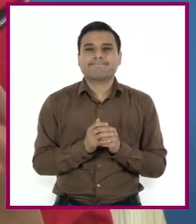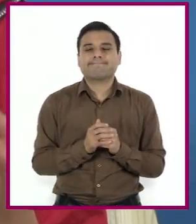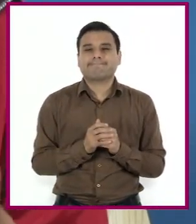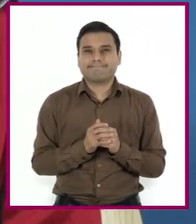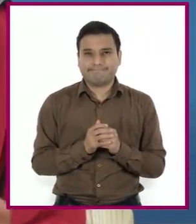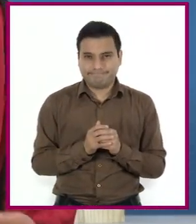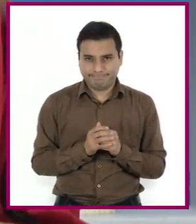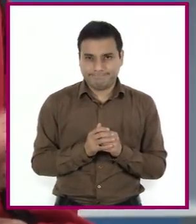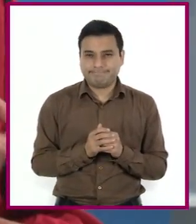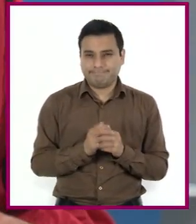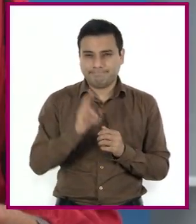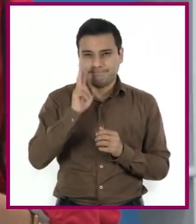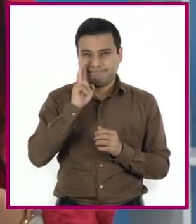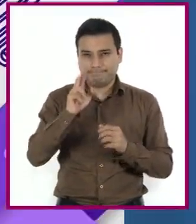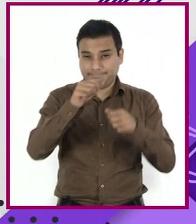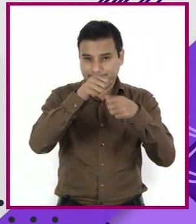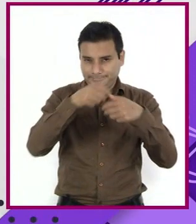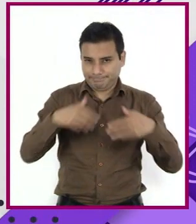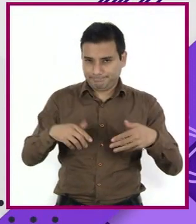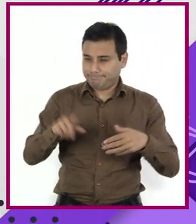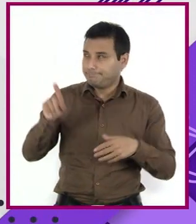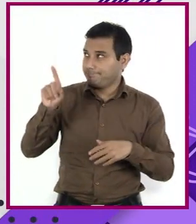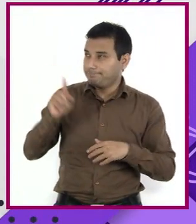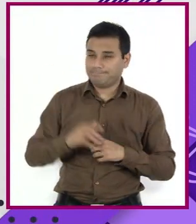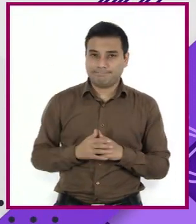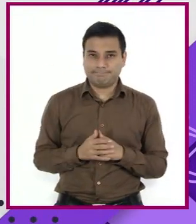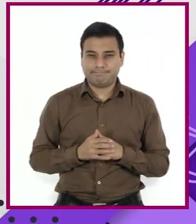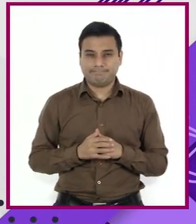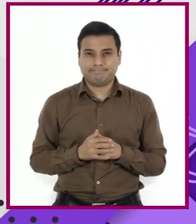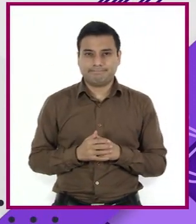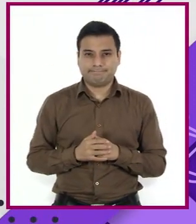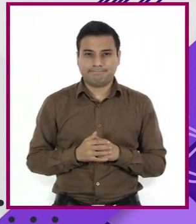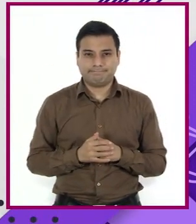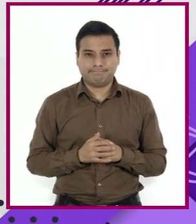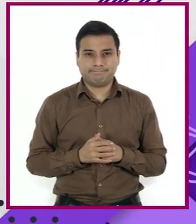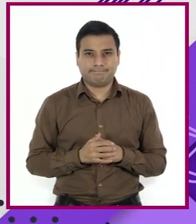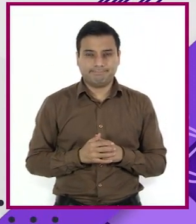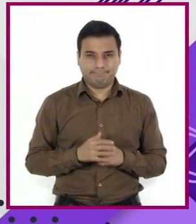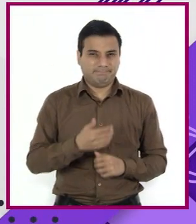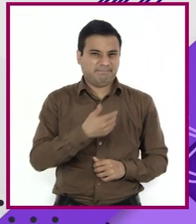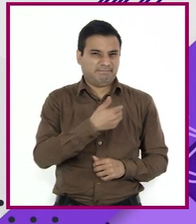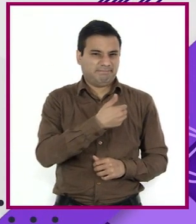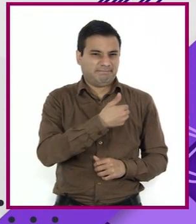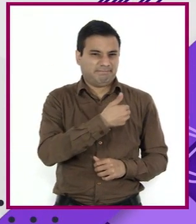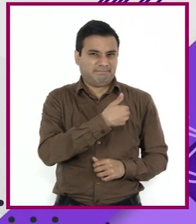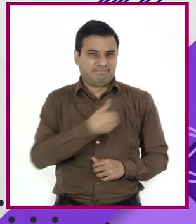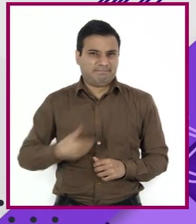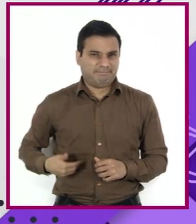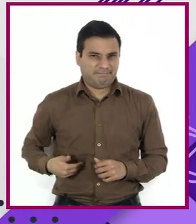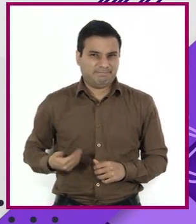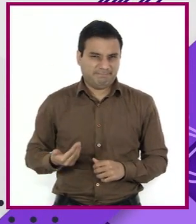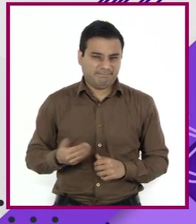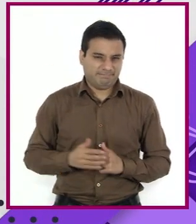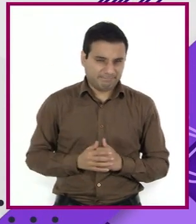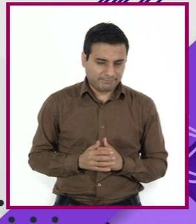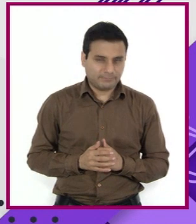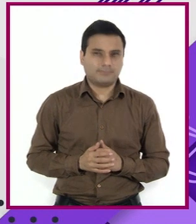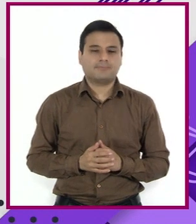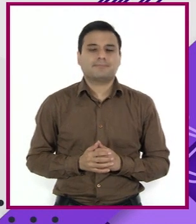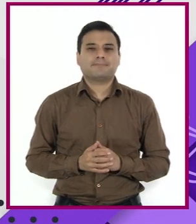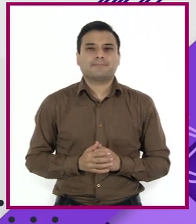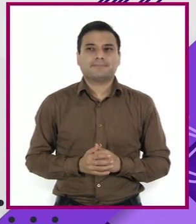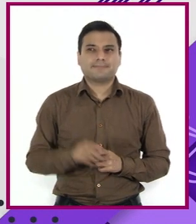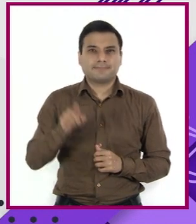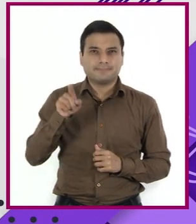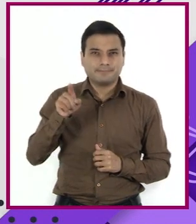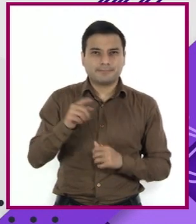en el siguiente esquema. El poder ejecutivo, es decir, las autoridades administrativas, ejecutan las